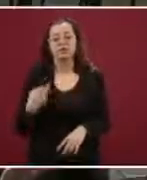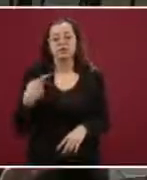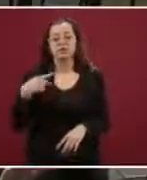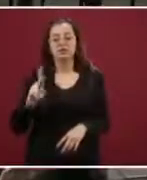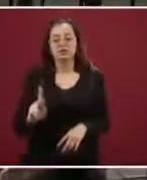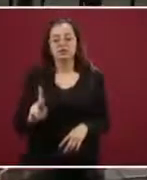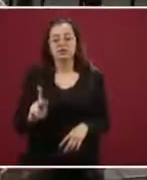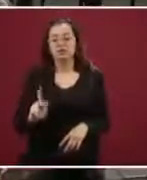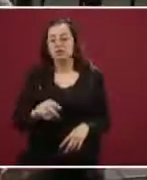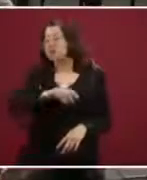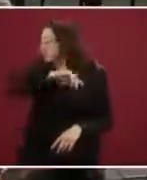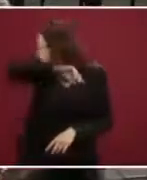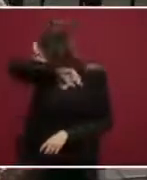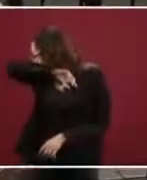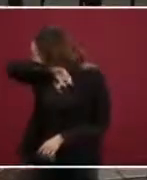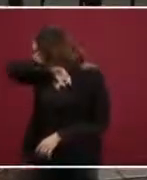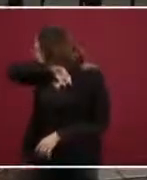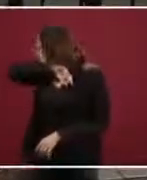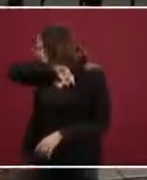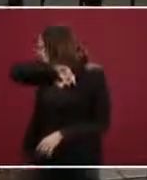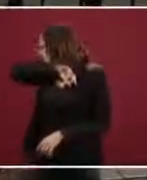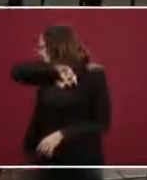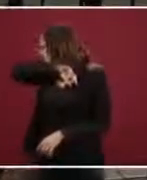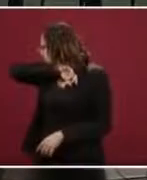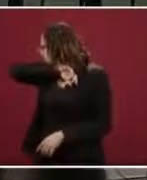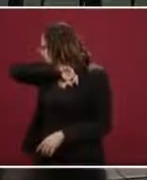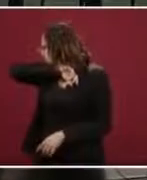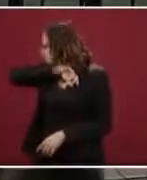pasos a desniveles y puentes.